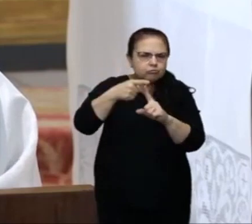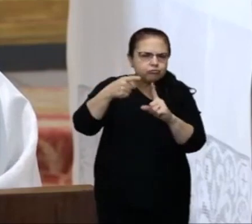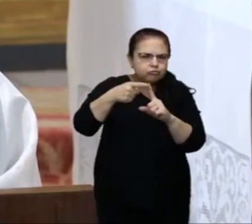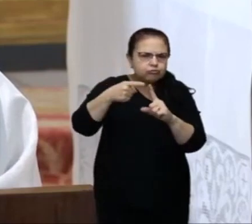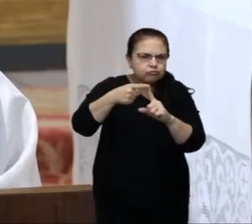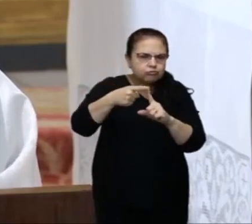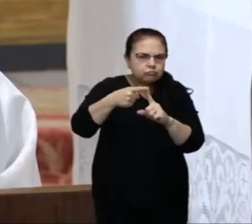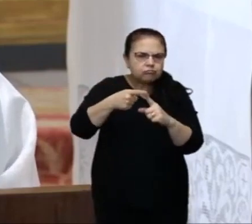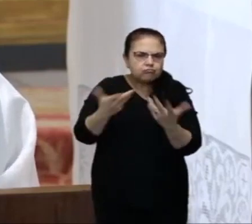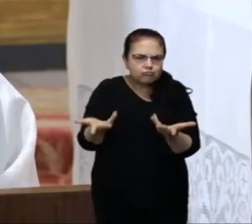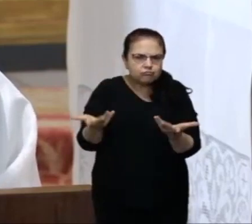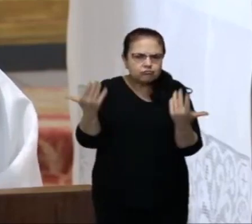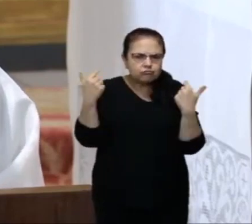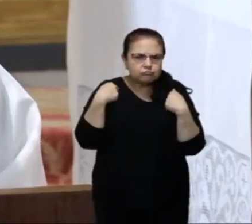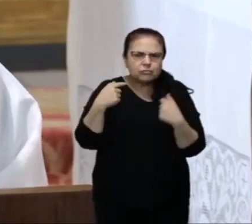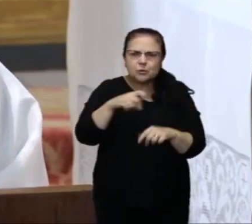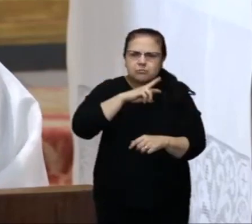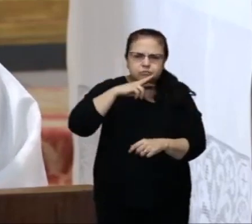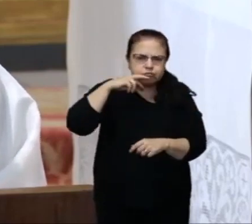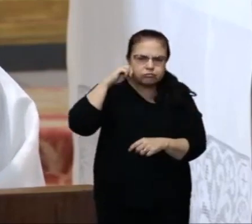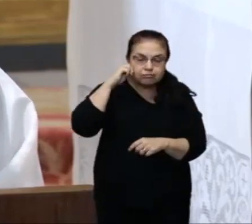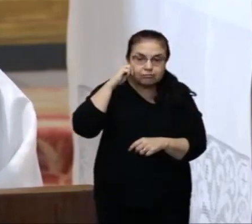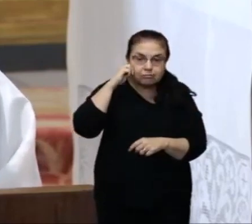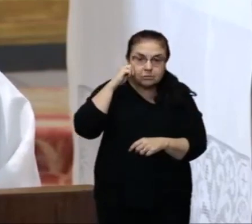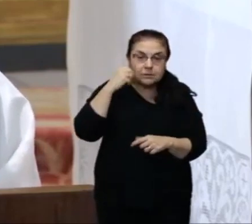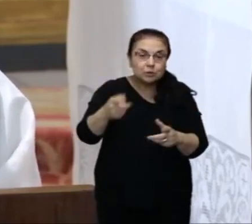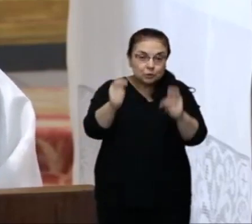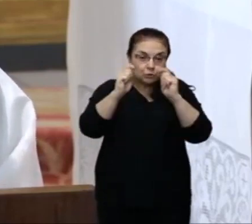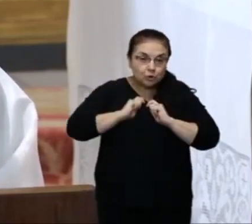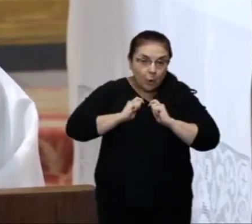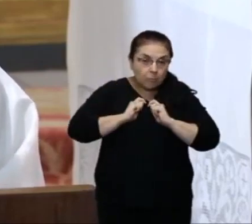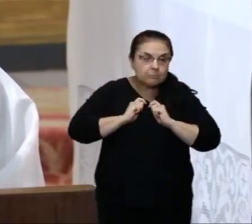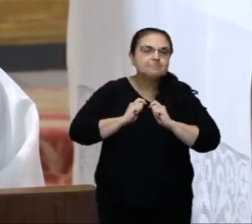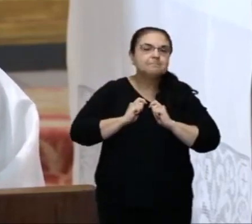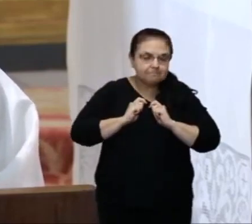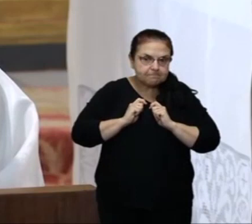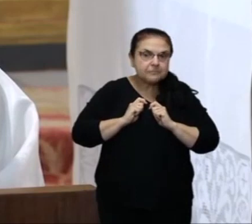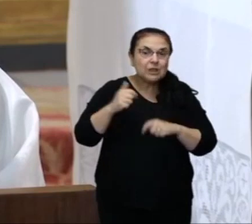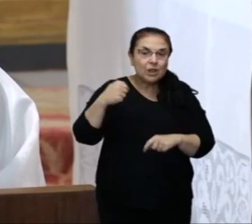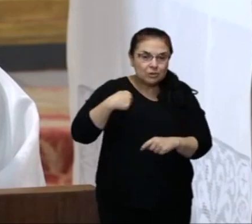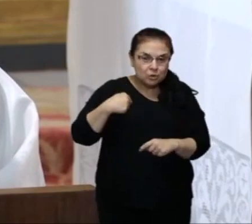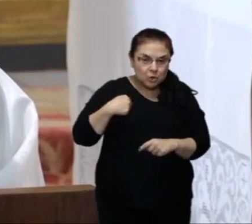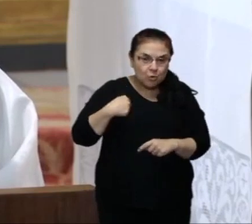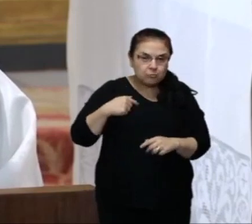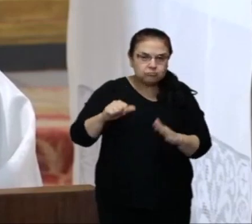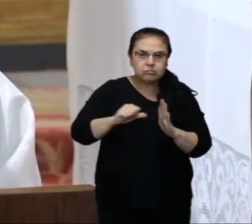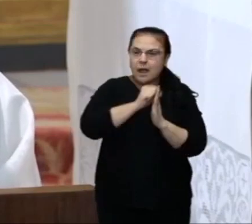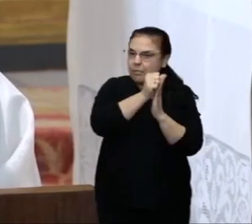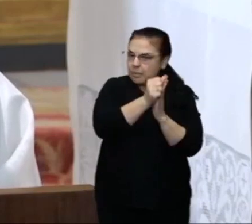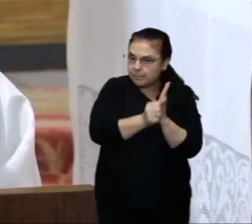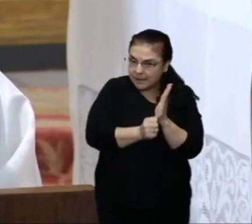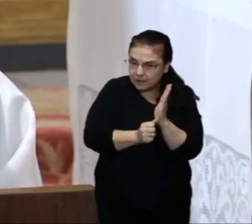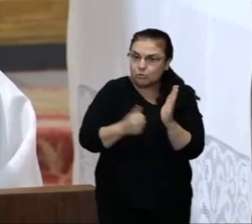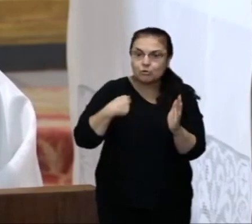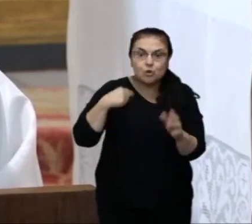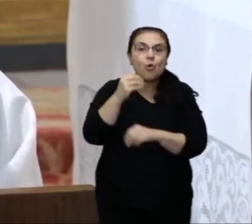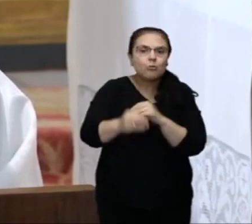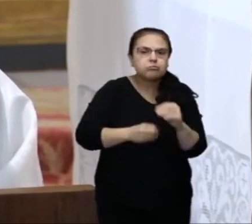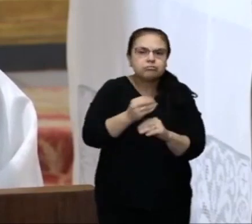encomienda? ¿Sabemos apreciar el don que hemos recibido? ¿Estoy todo el Adviento llevando a cabo esta